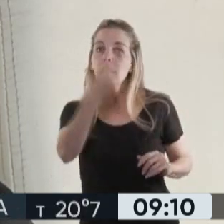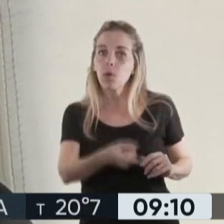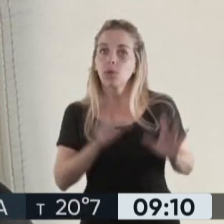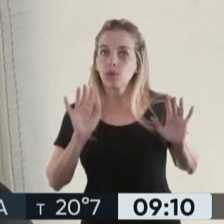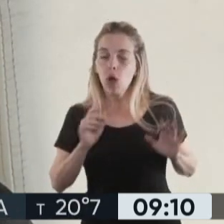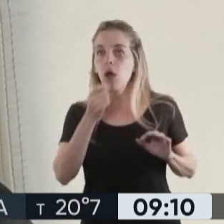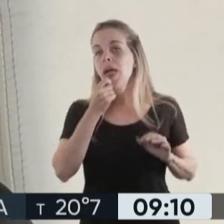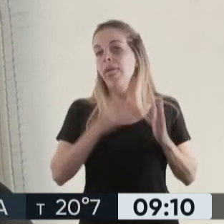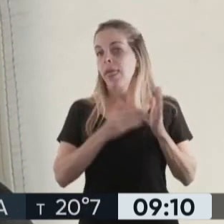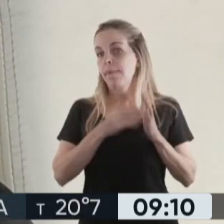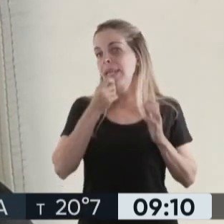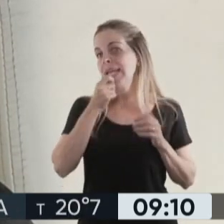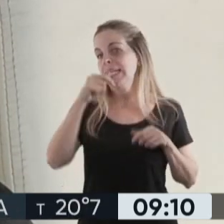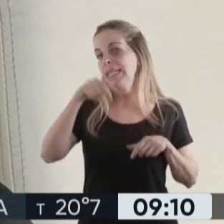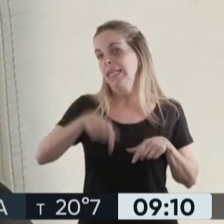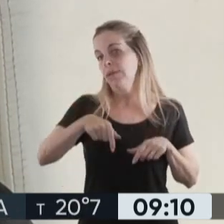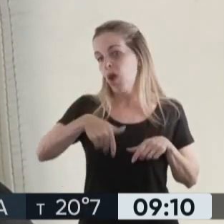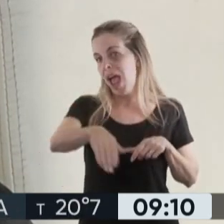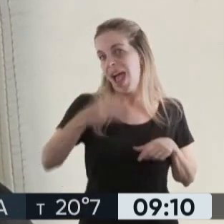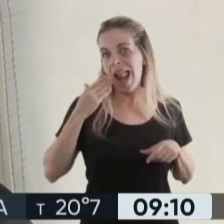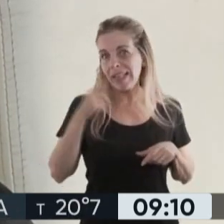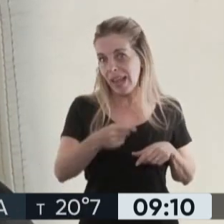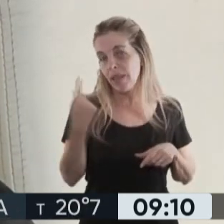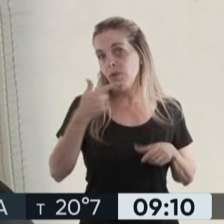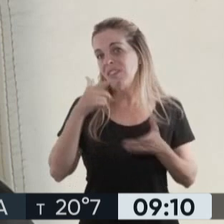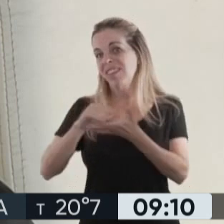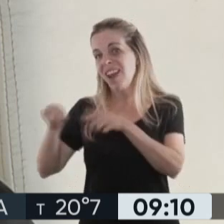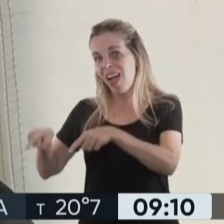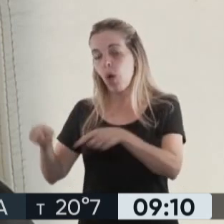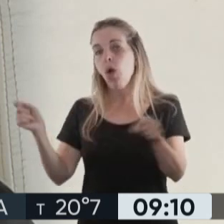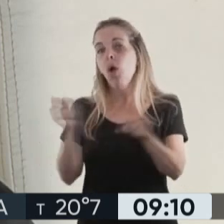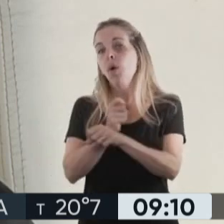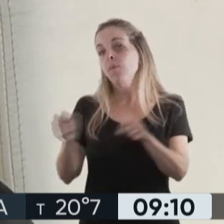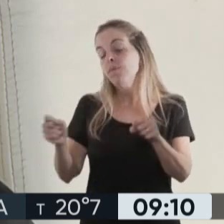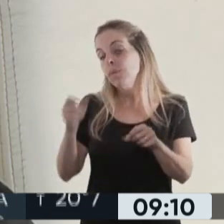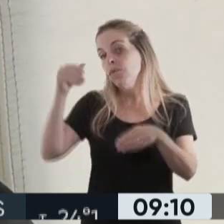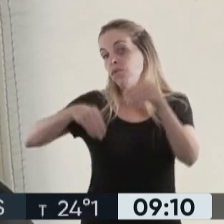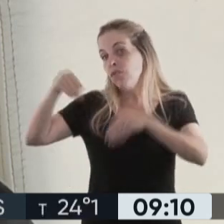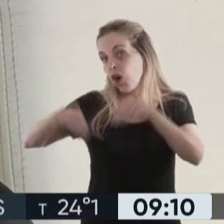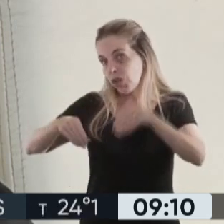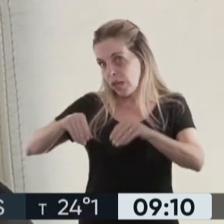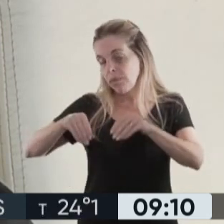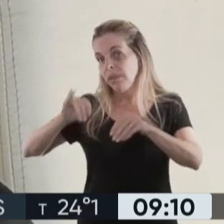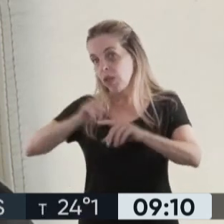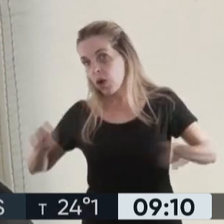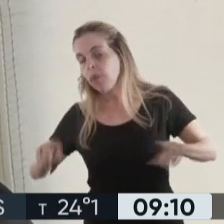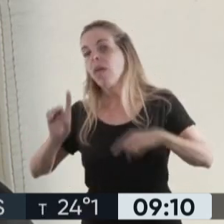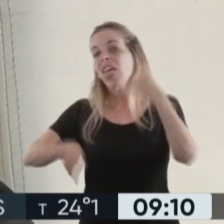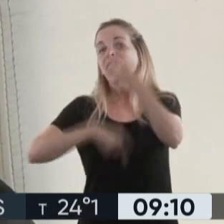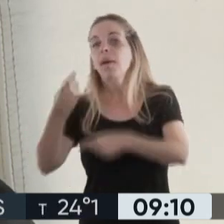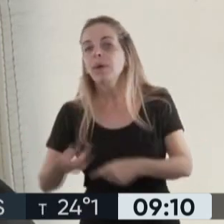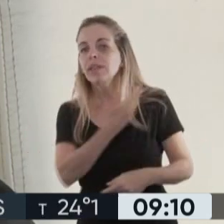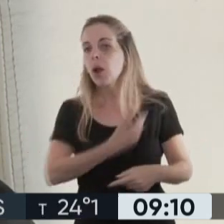la votación del acuerdo con el Fondo Monetario Internacional, el gobierno no va a modificar ninguna de las alícuotas de los productos